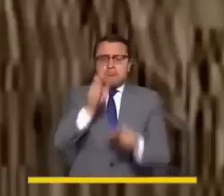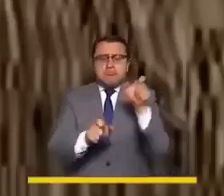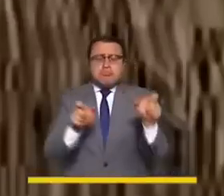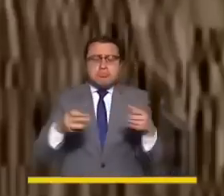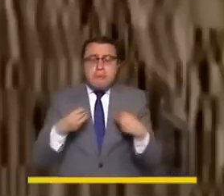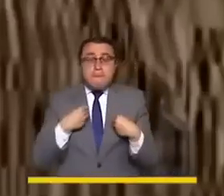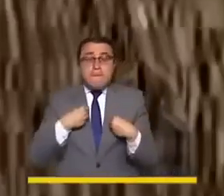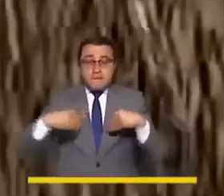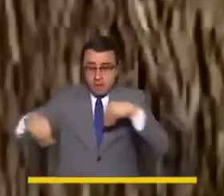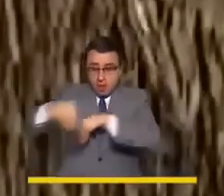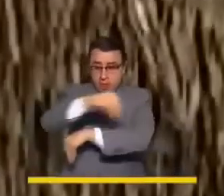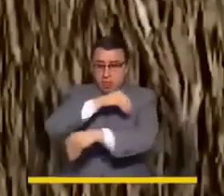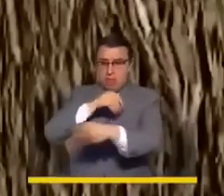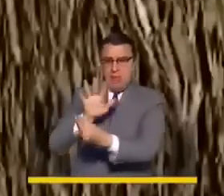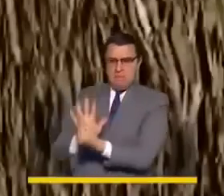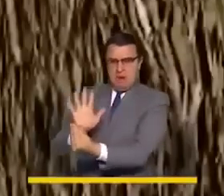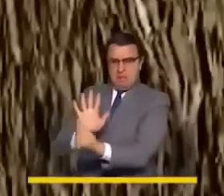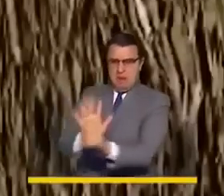aquí?